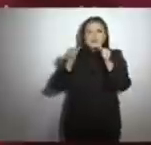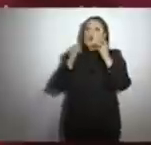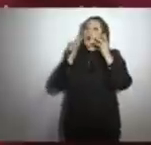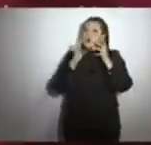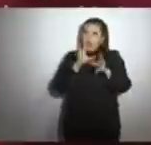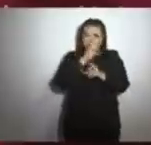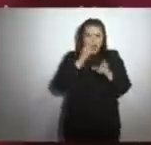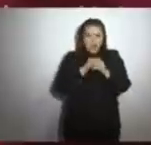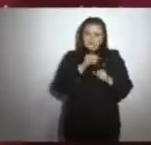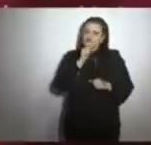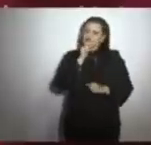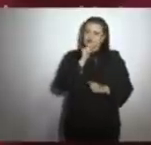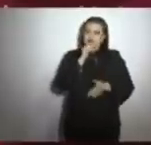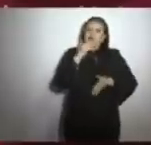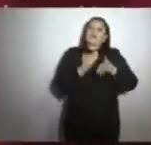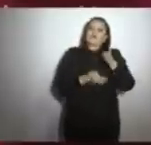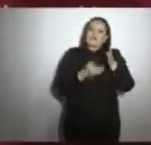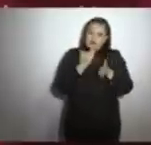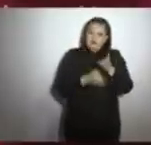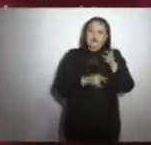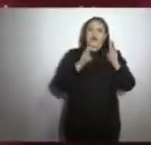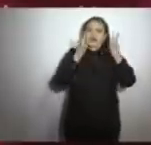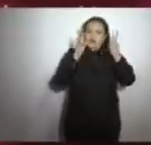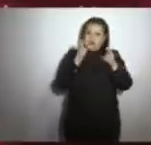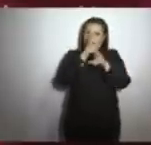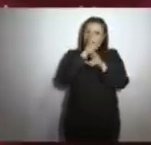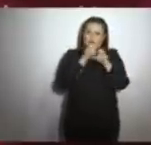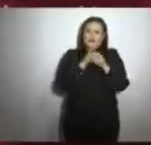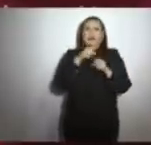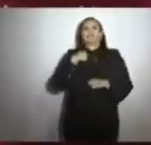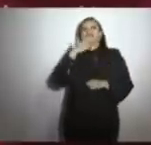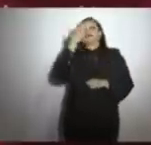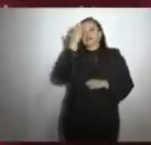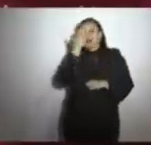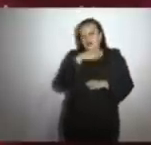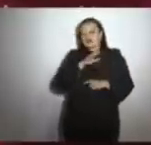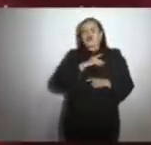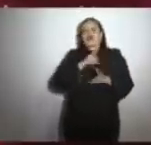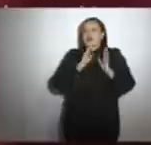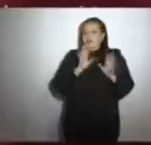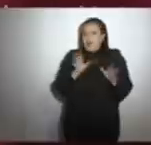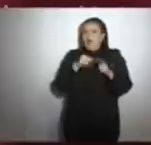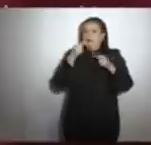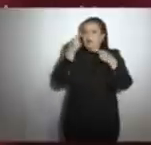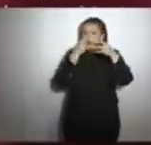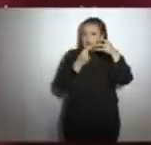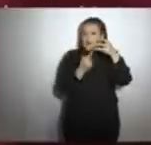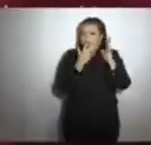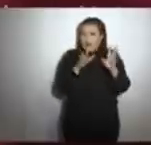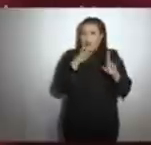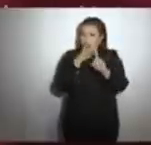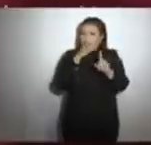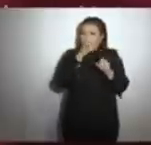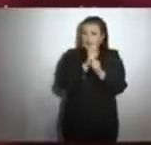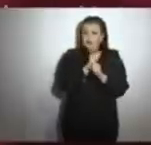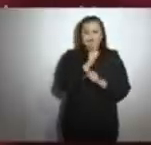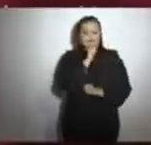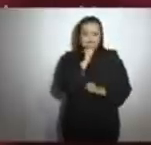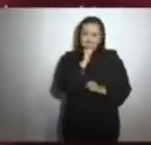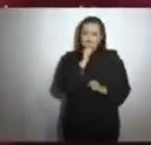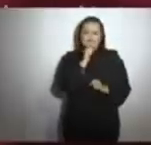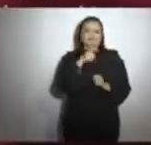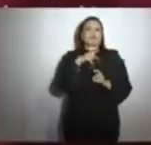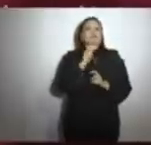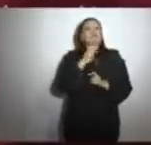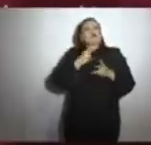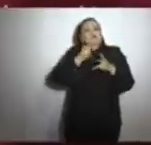hablar en materia de inclusión. Sabemos que todavía tenemos muchos pendientes. Es más, estamos iniciando el